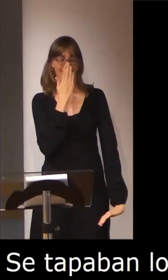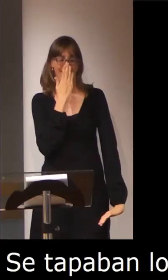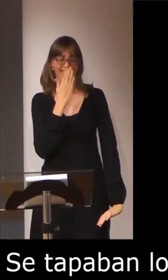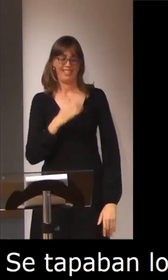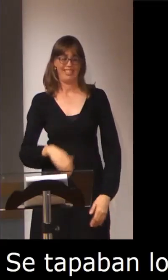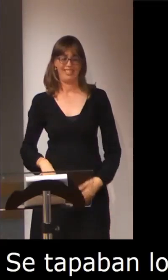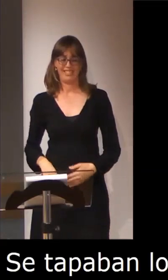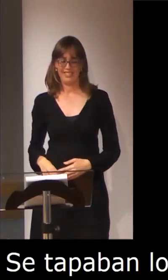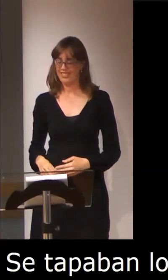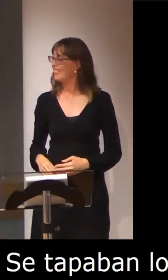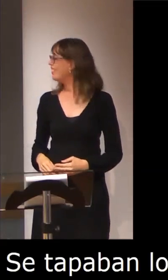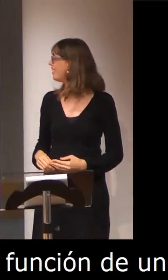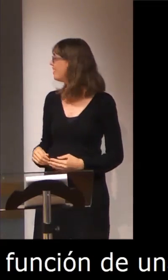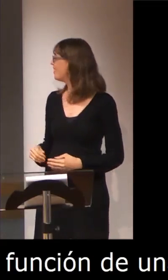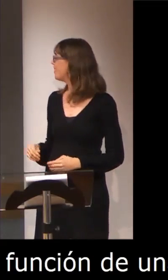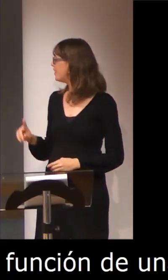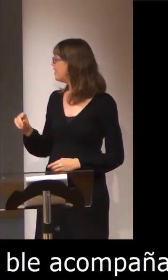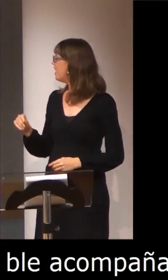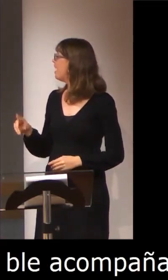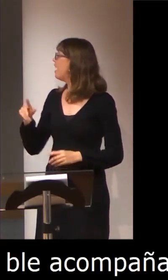También hicimos otro taller de juego de tabú